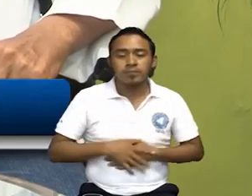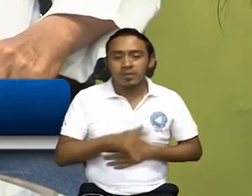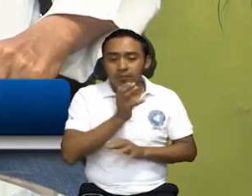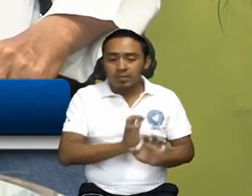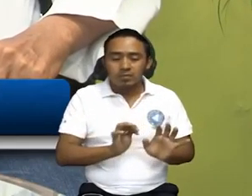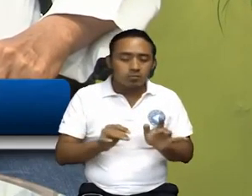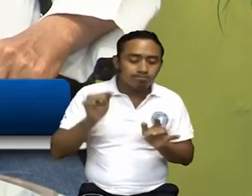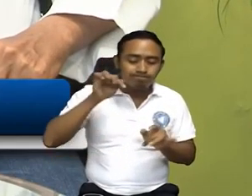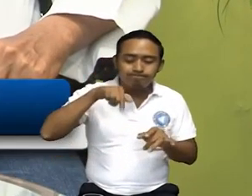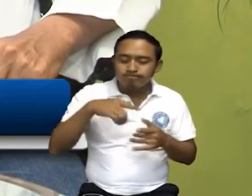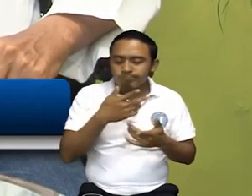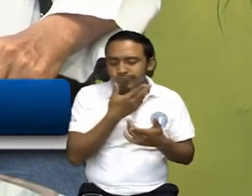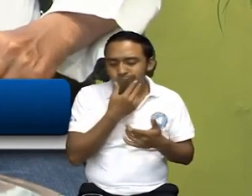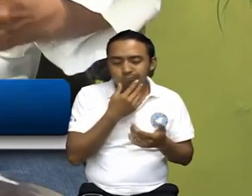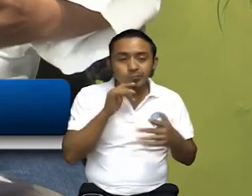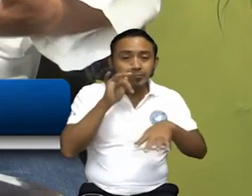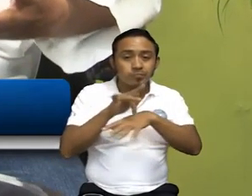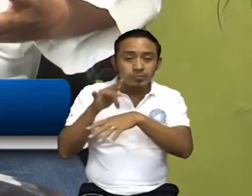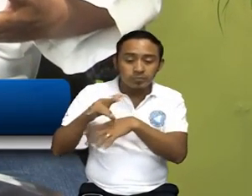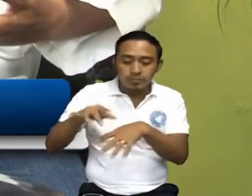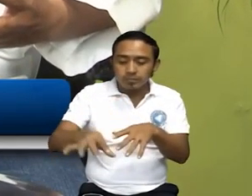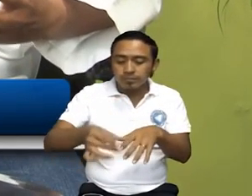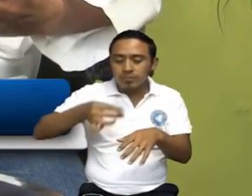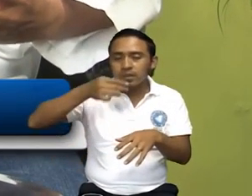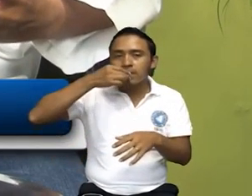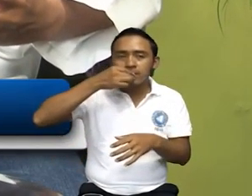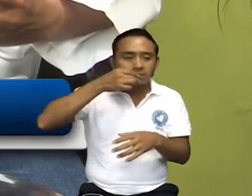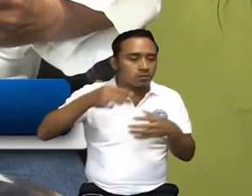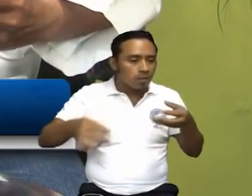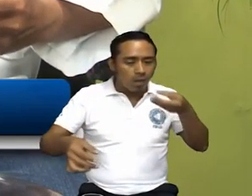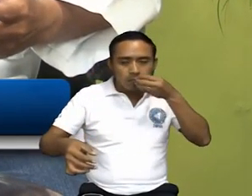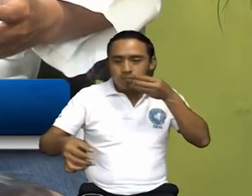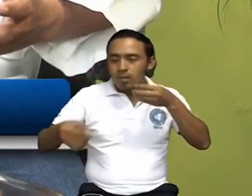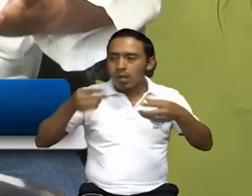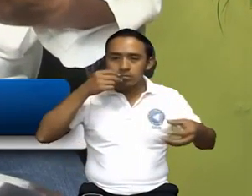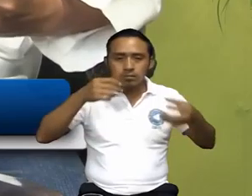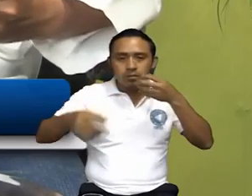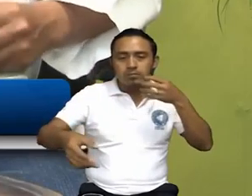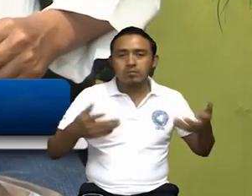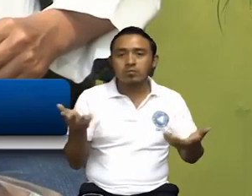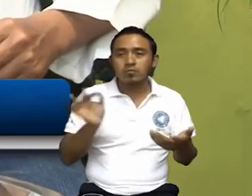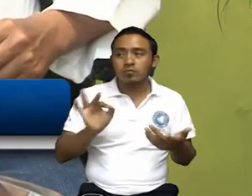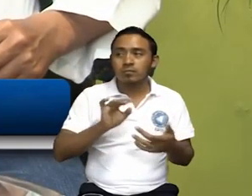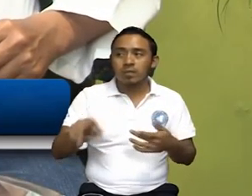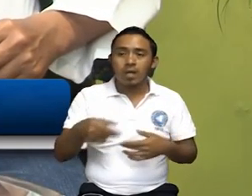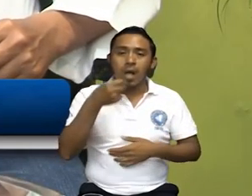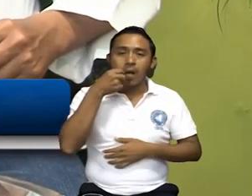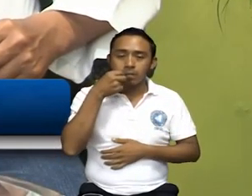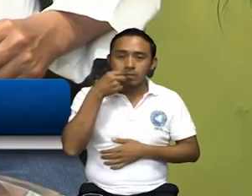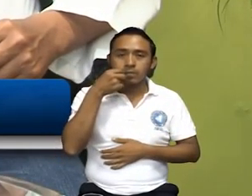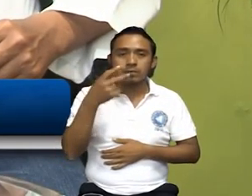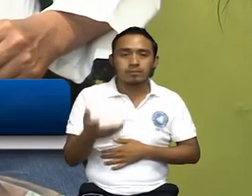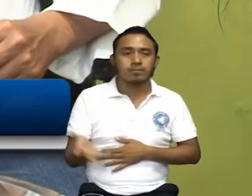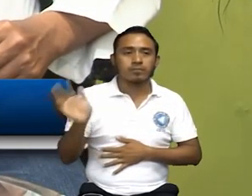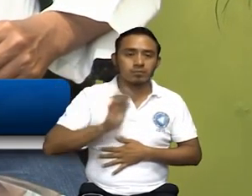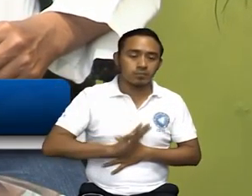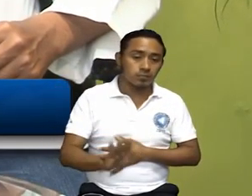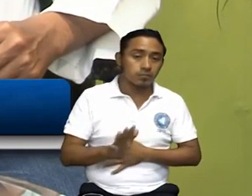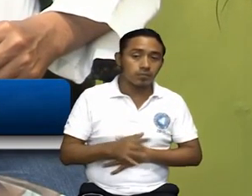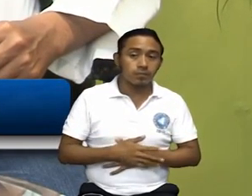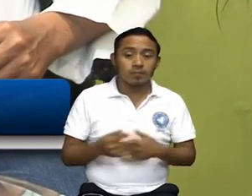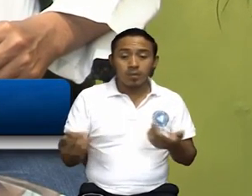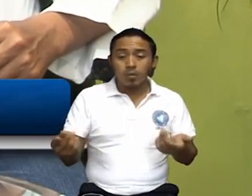todo lo que él toma, él lo quiere reconocer, incluso uno de los reconocimientos es, se lo lleva a la boca. Y si